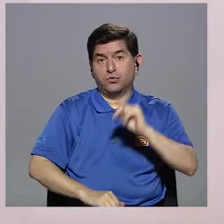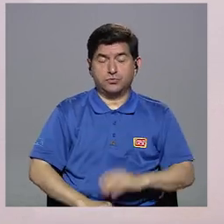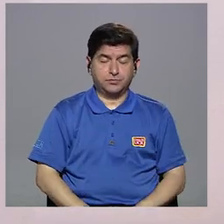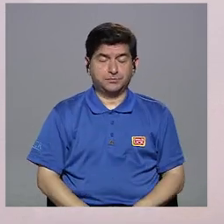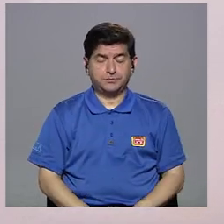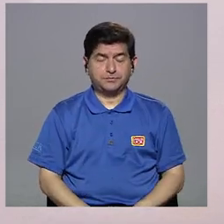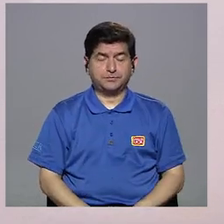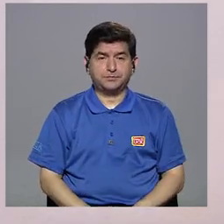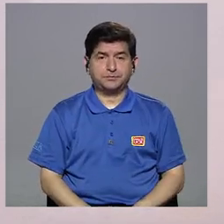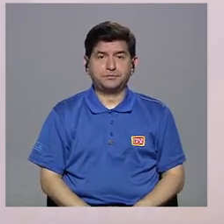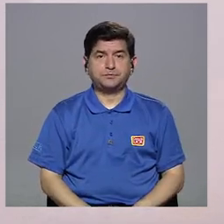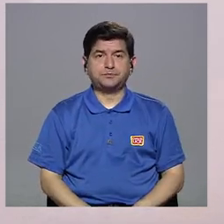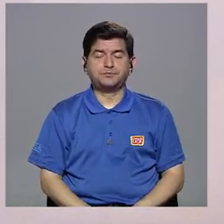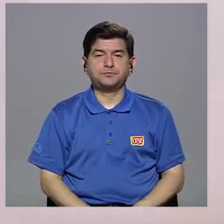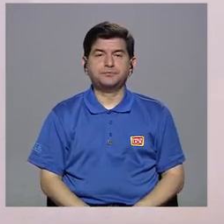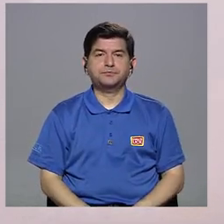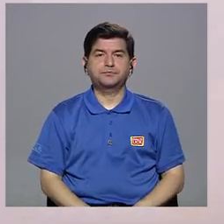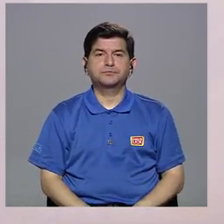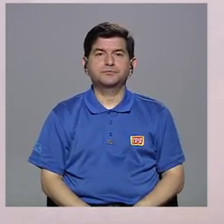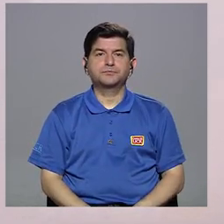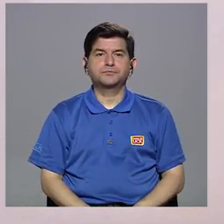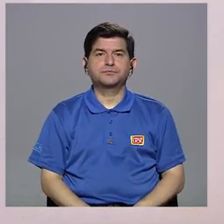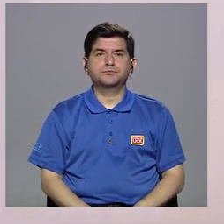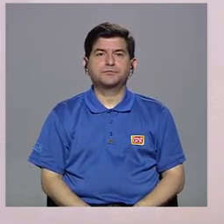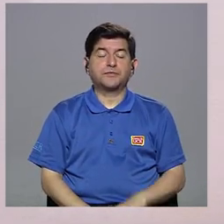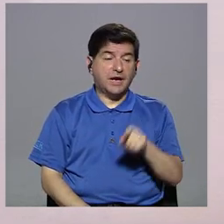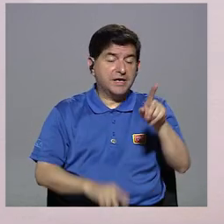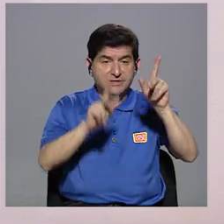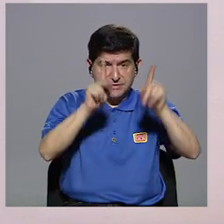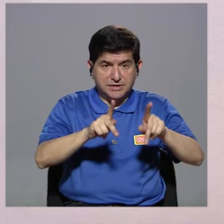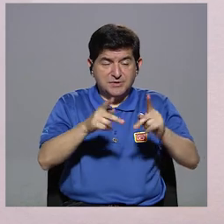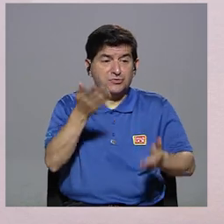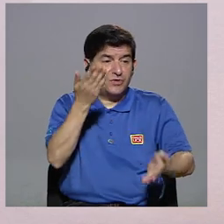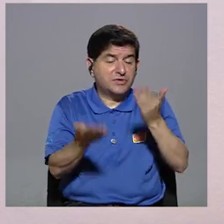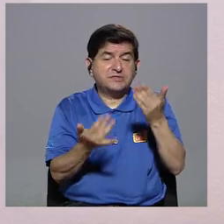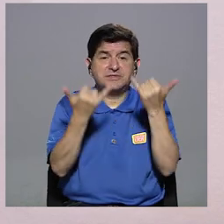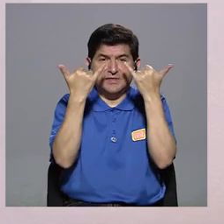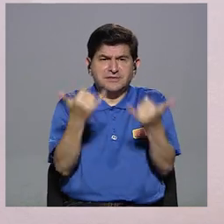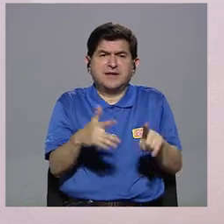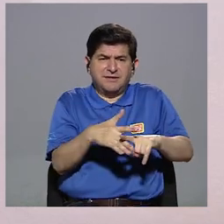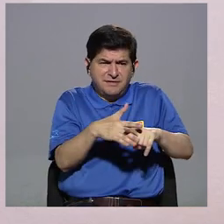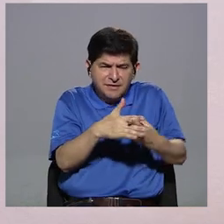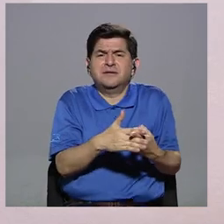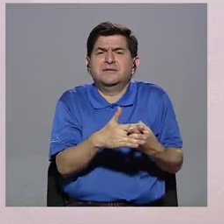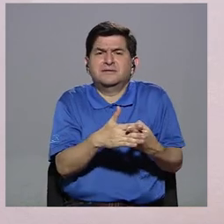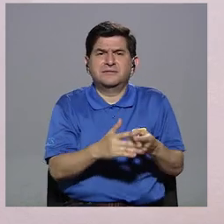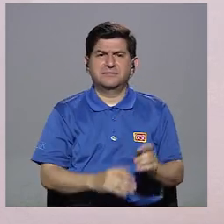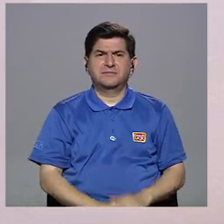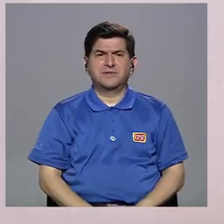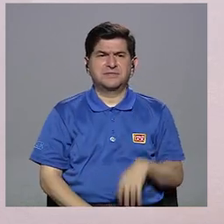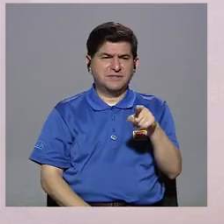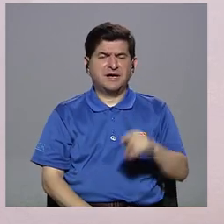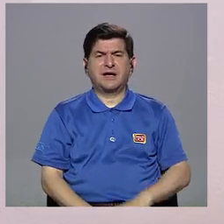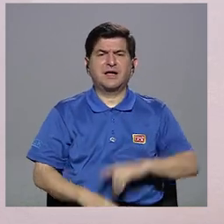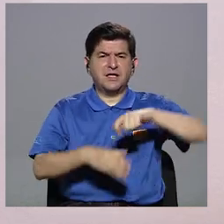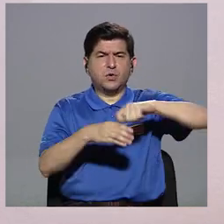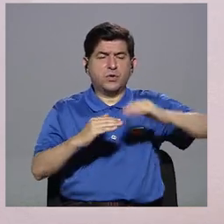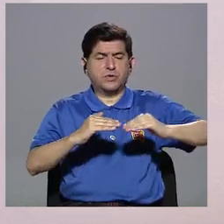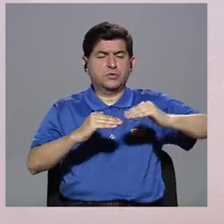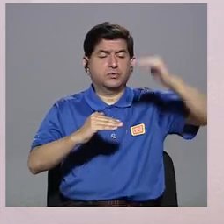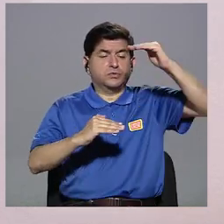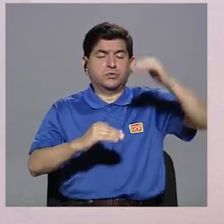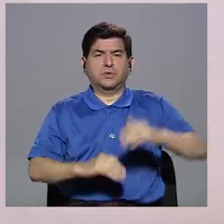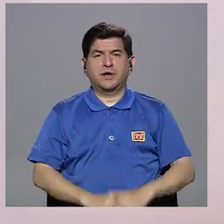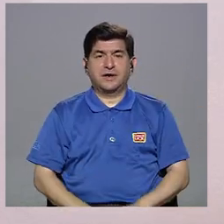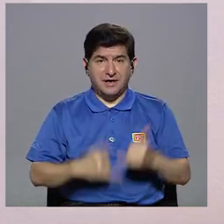el de diabetes tipo 2 perdón este esos pacientes de repente ya comienzan con como azúcar alto